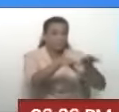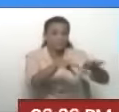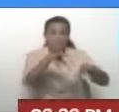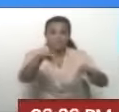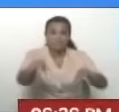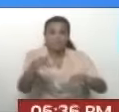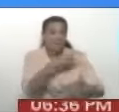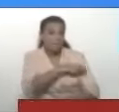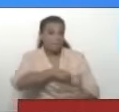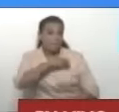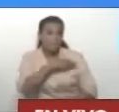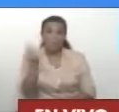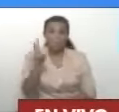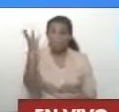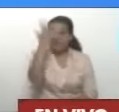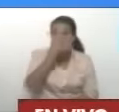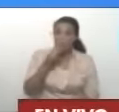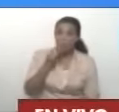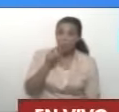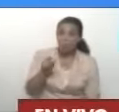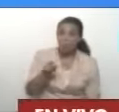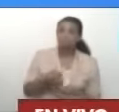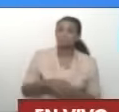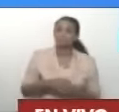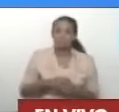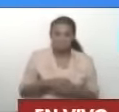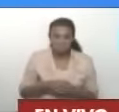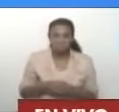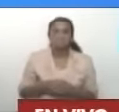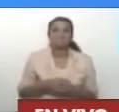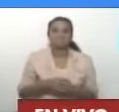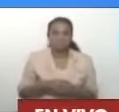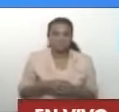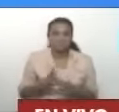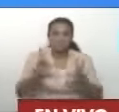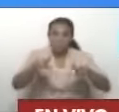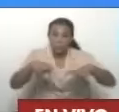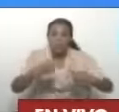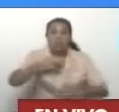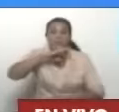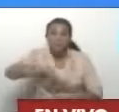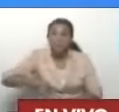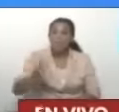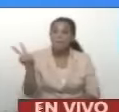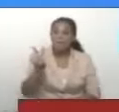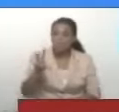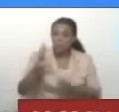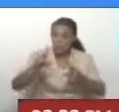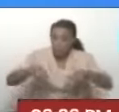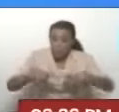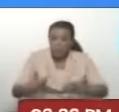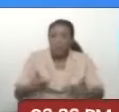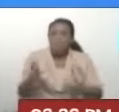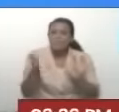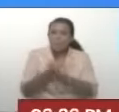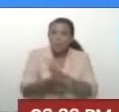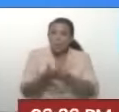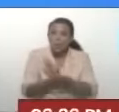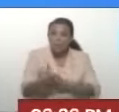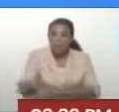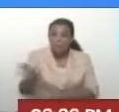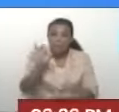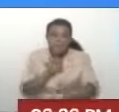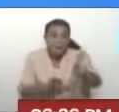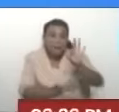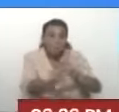La gran misión Venezuela Joven va a ser la nueva historia de Venezuela, porque se trata de forjar a la